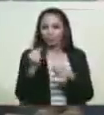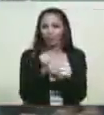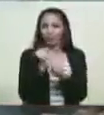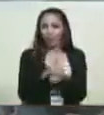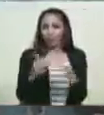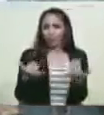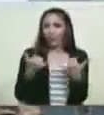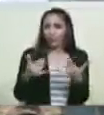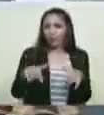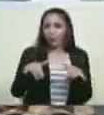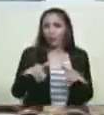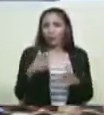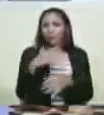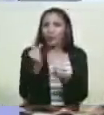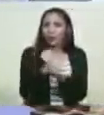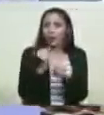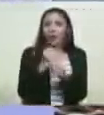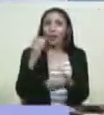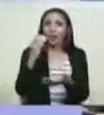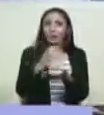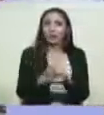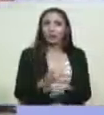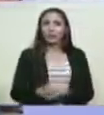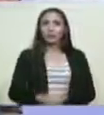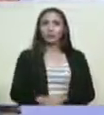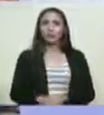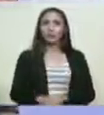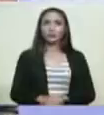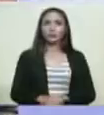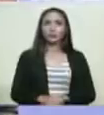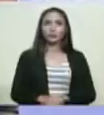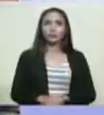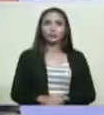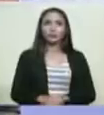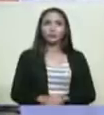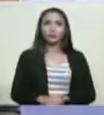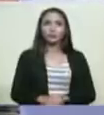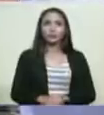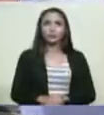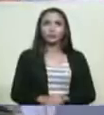forjado en las luchas diarias. Yo sé,